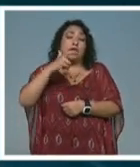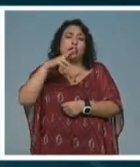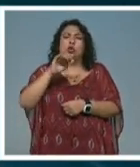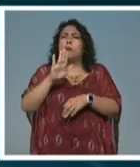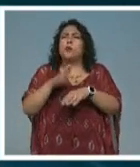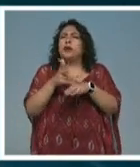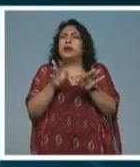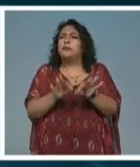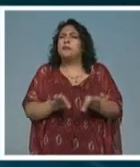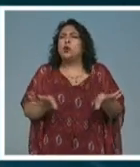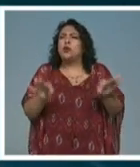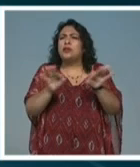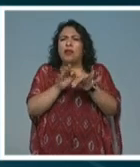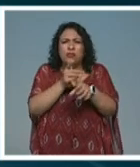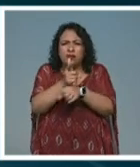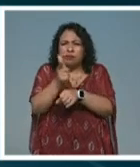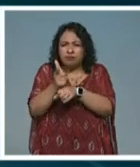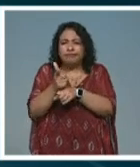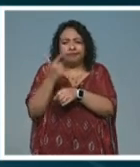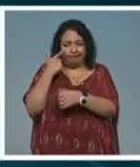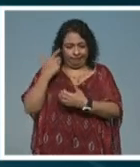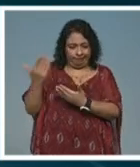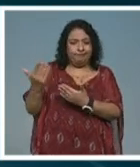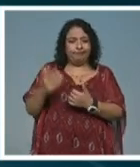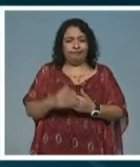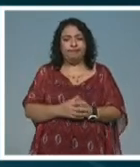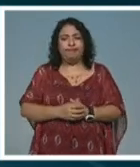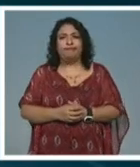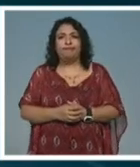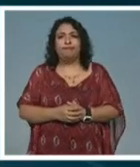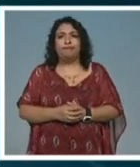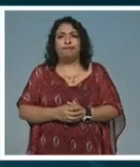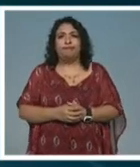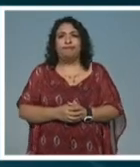son tan importantes estos descubrimientos? Vamos a verlo.